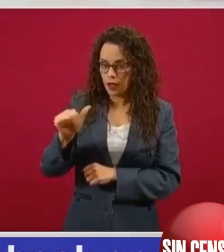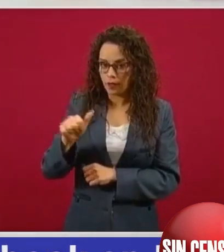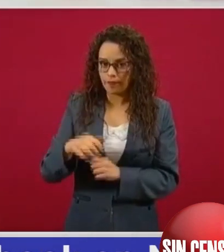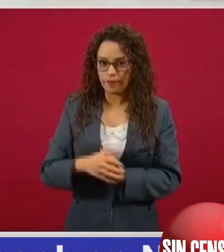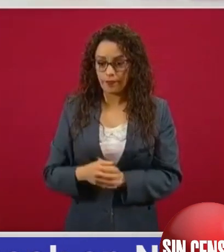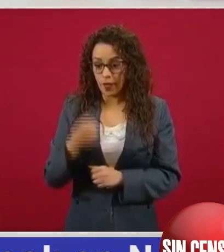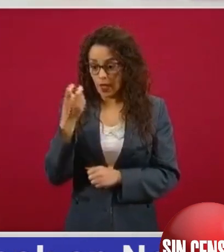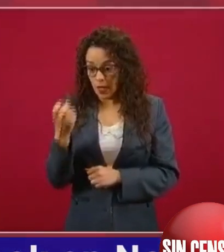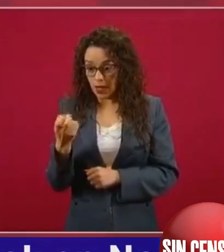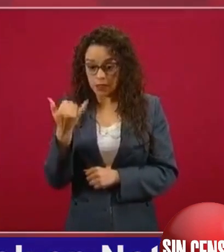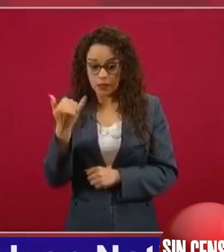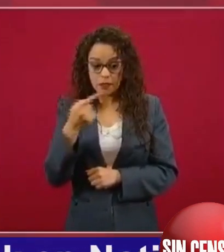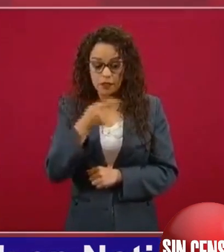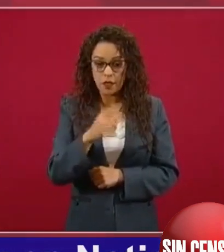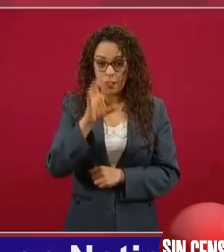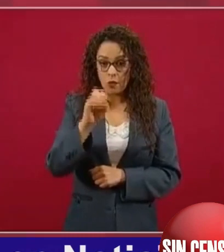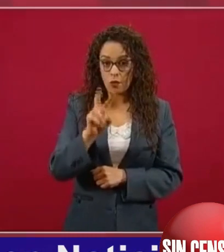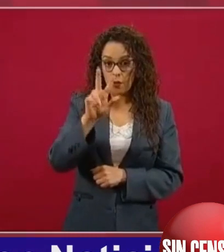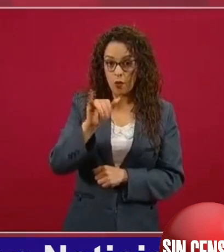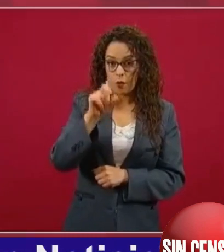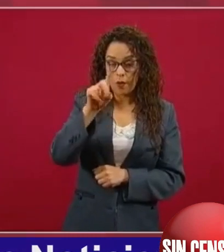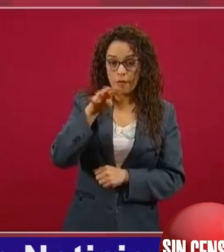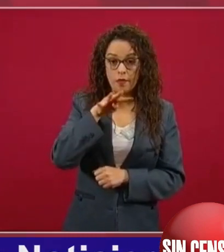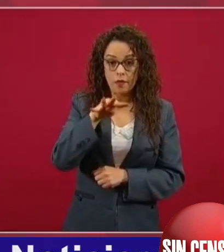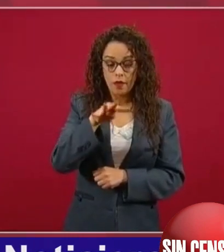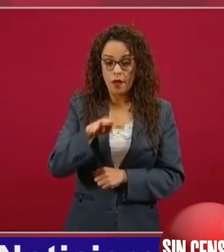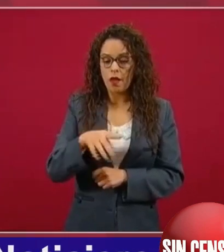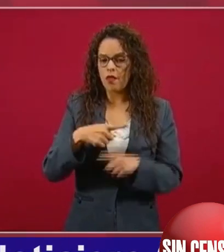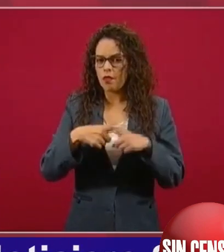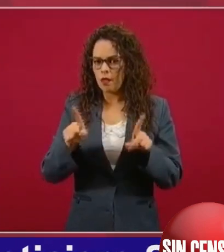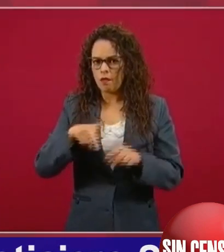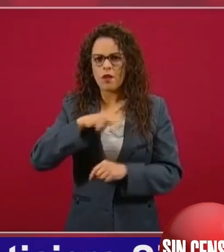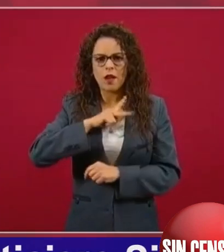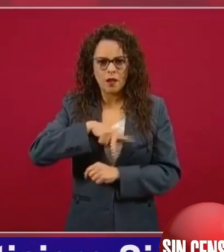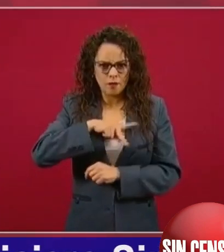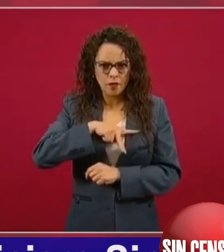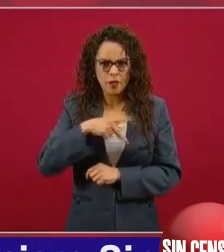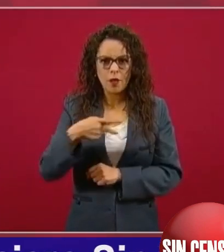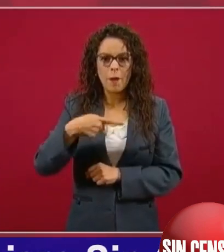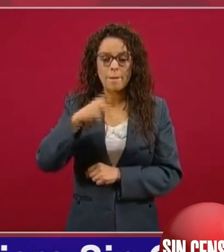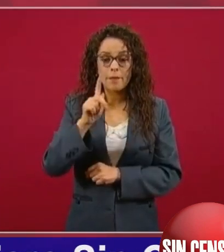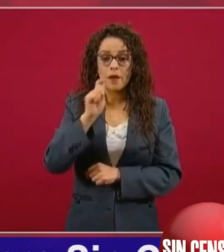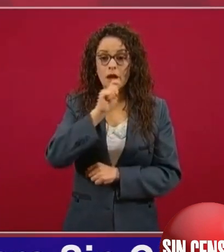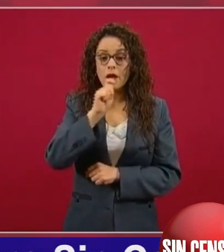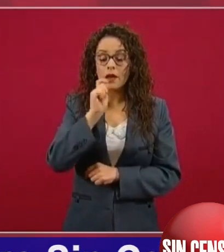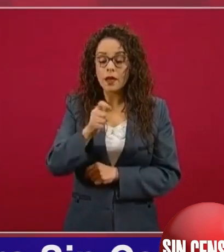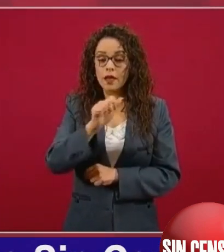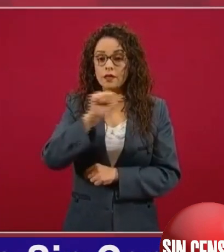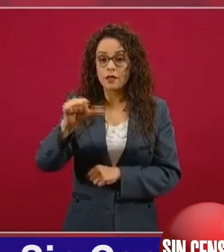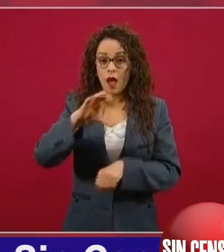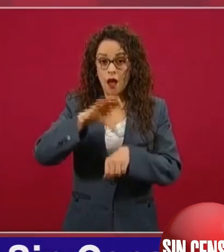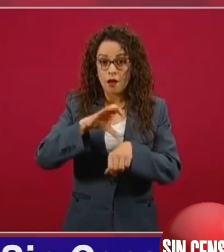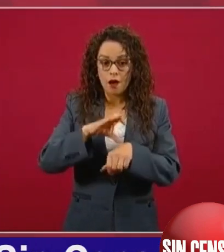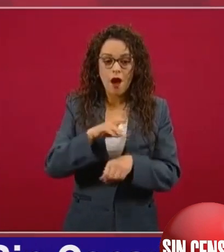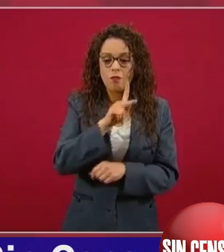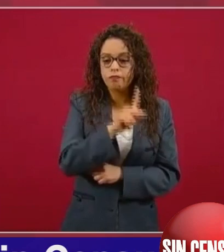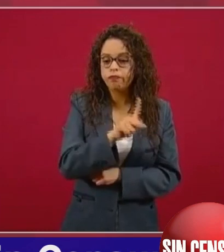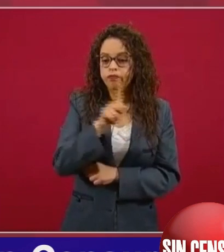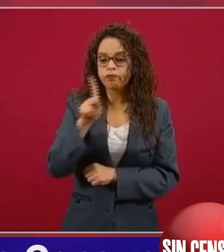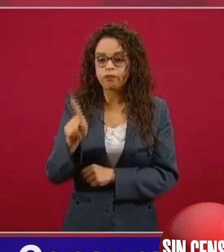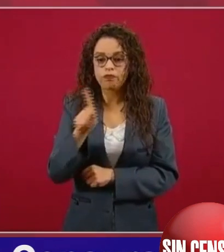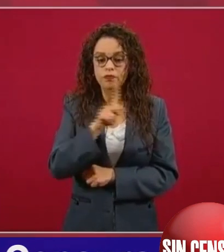tienen, aunque causas distintas, son virus distintos, tienen un comportamiento clínico semejante y un